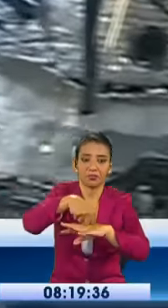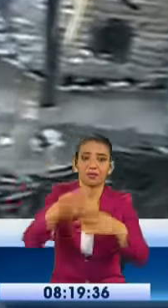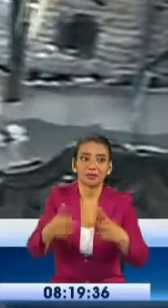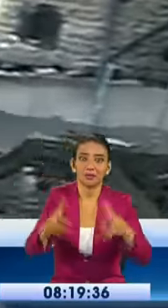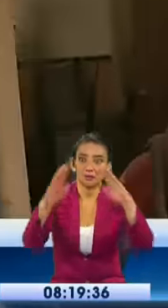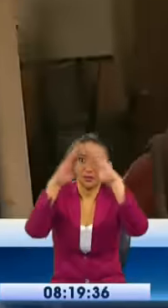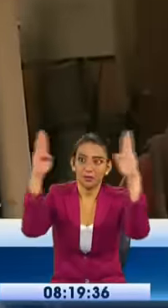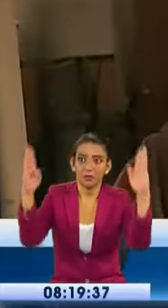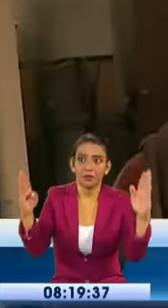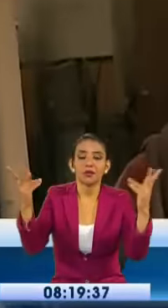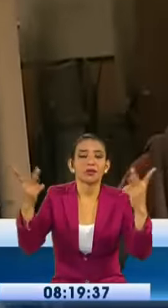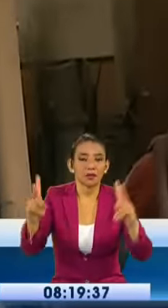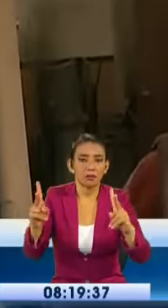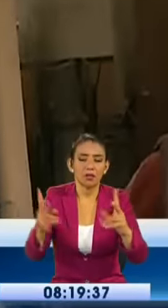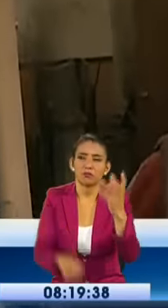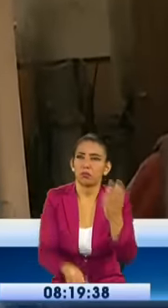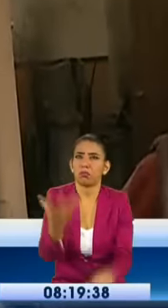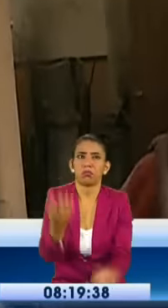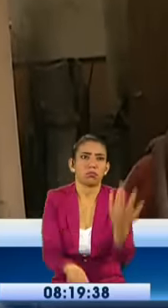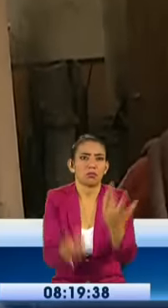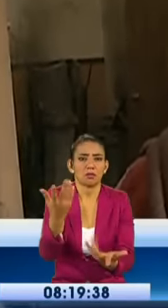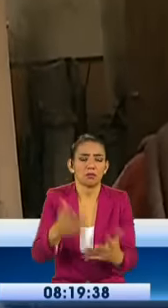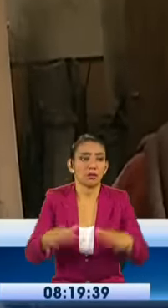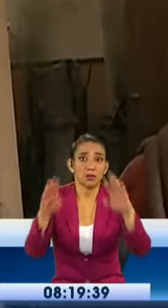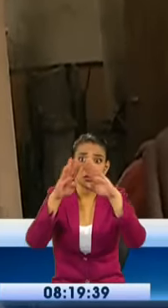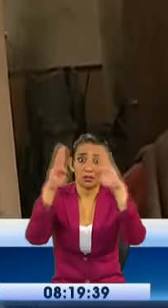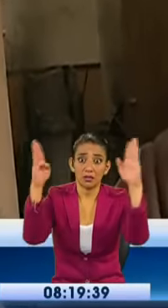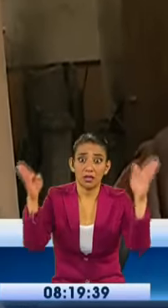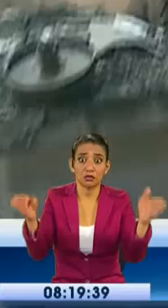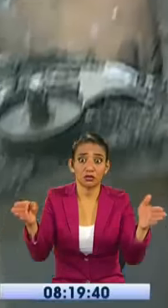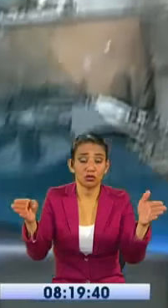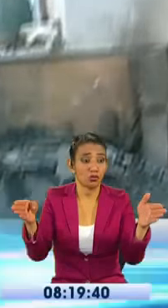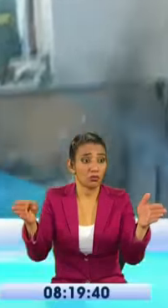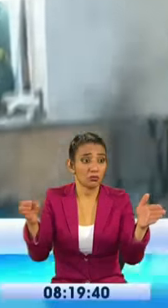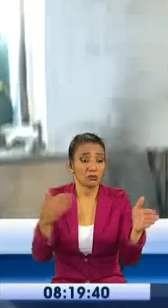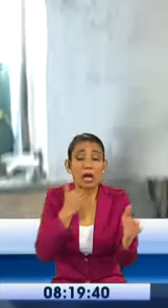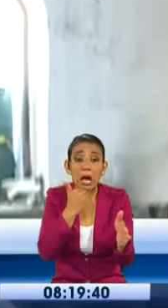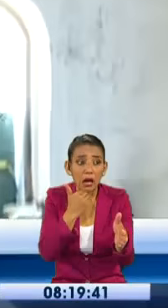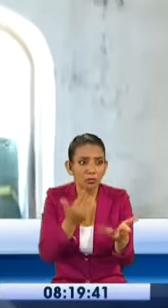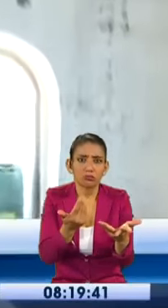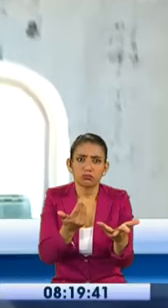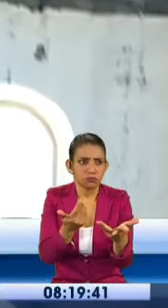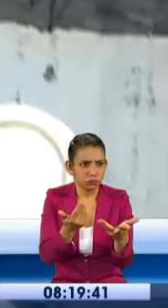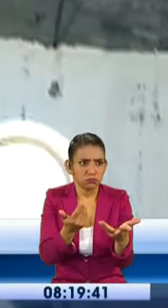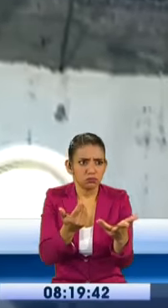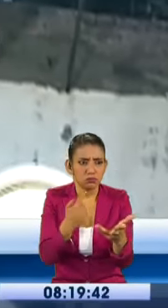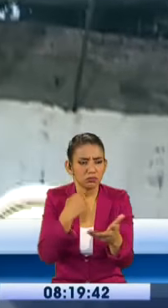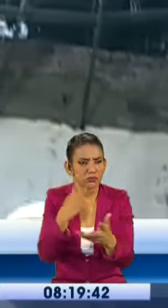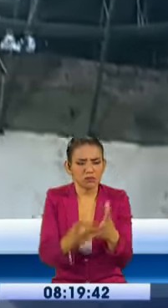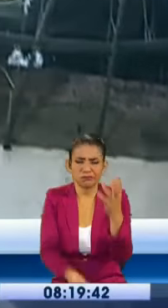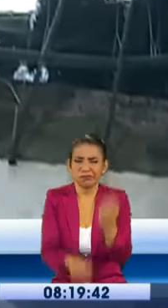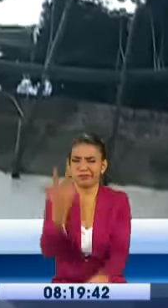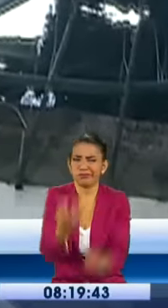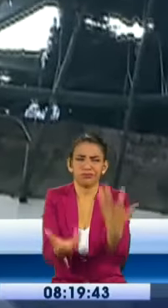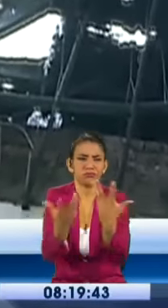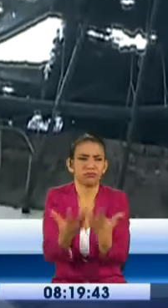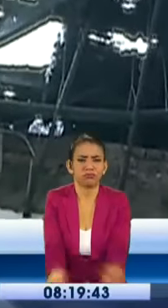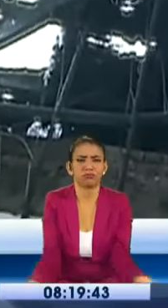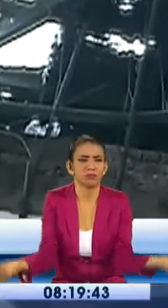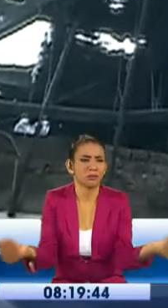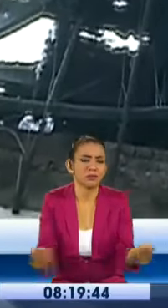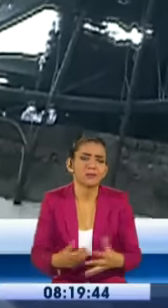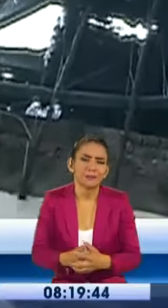de la capilla. Hace 2 años fue restaurado el techo y ahora nos encontramos con esta destrucción total. Es